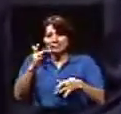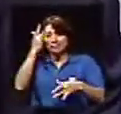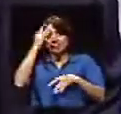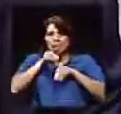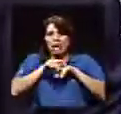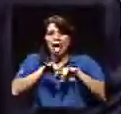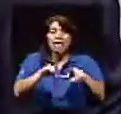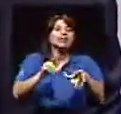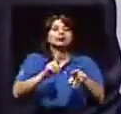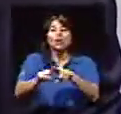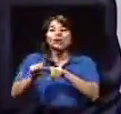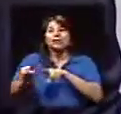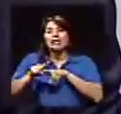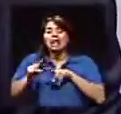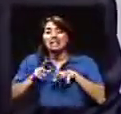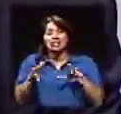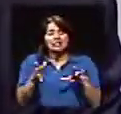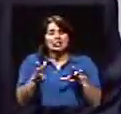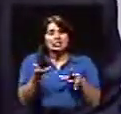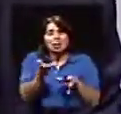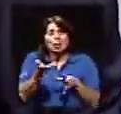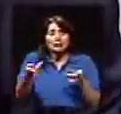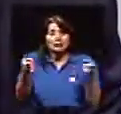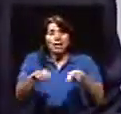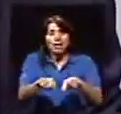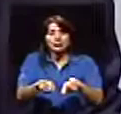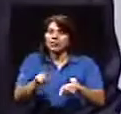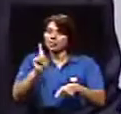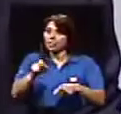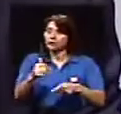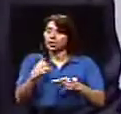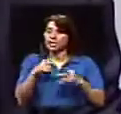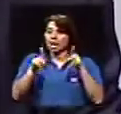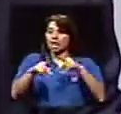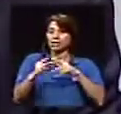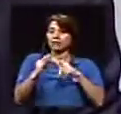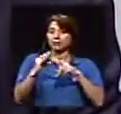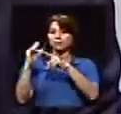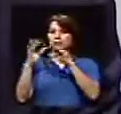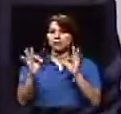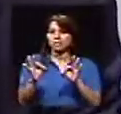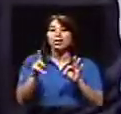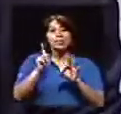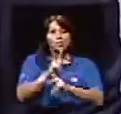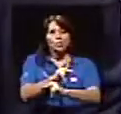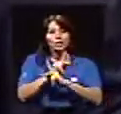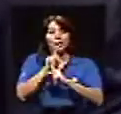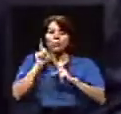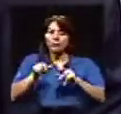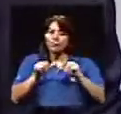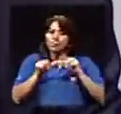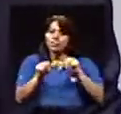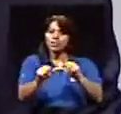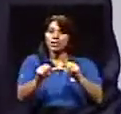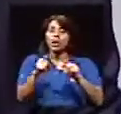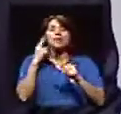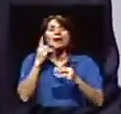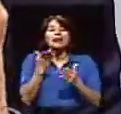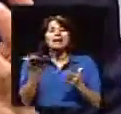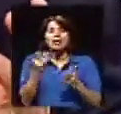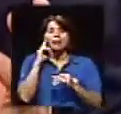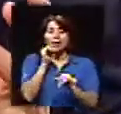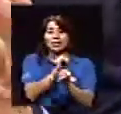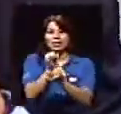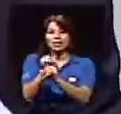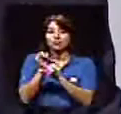caña, etcétera, que es toda una parte institucional. Eso hay que protegerlo y hay que mantenerlo para poder darle continuidad a las instituciones.